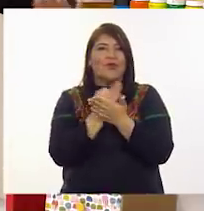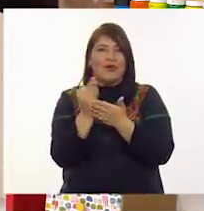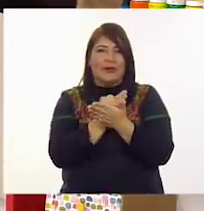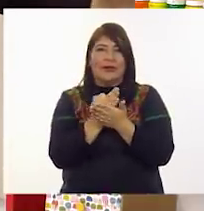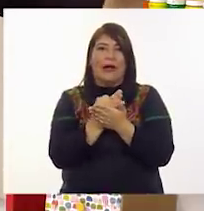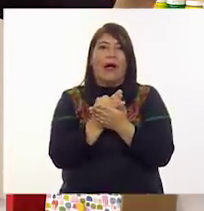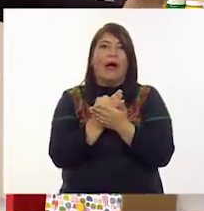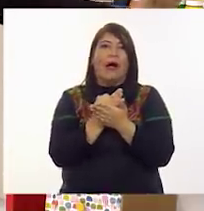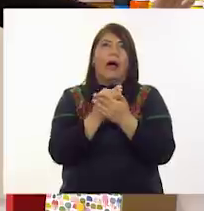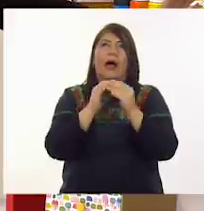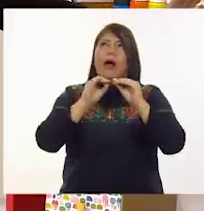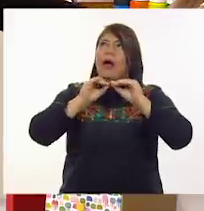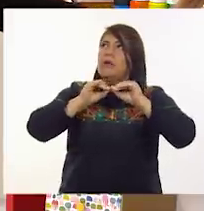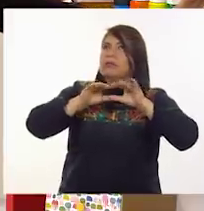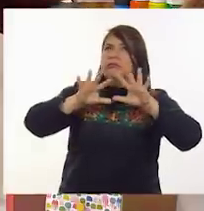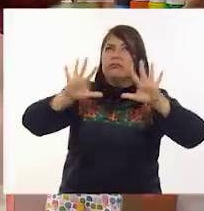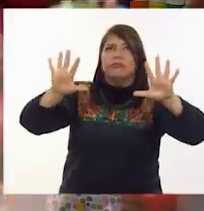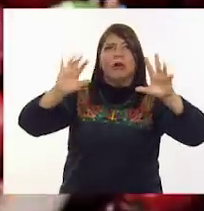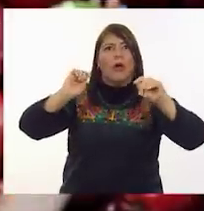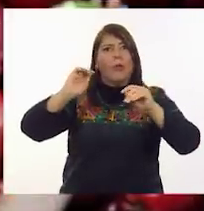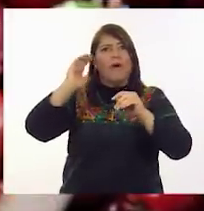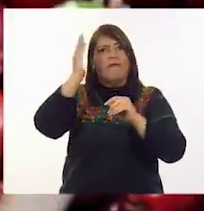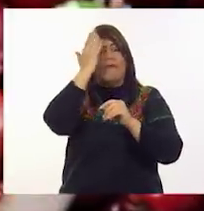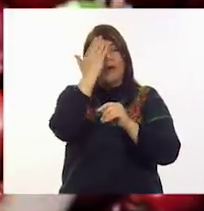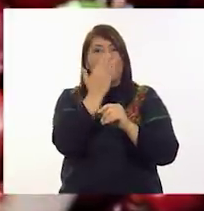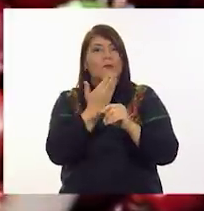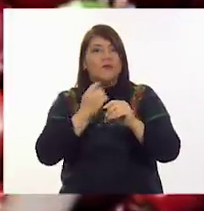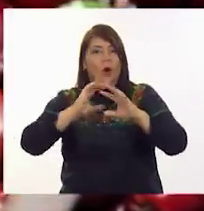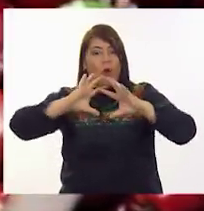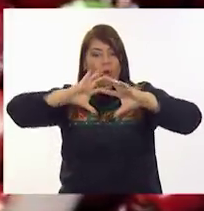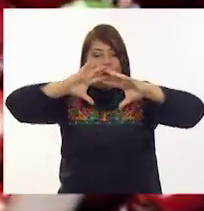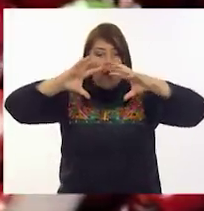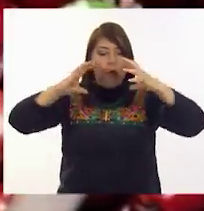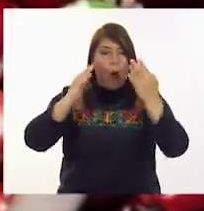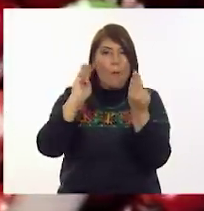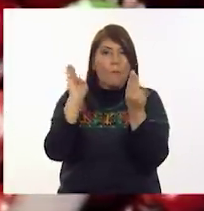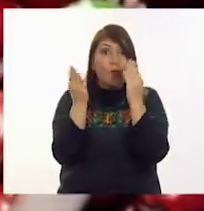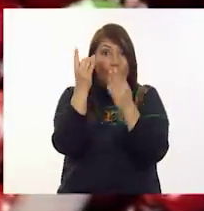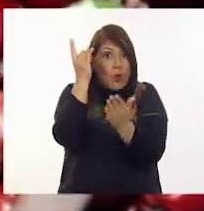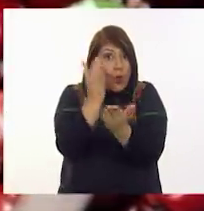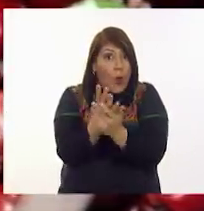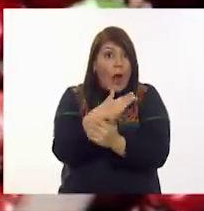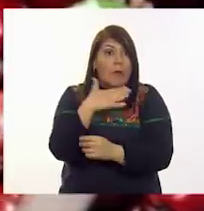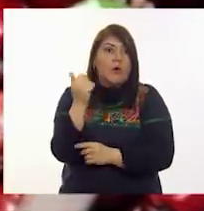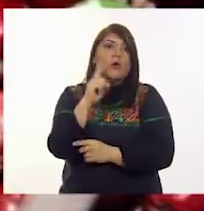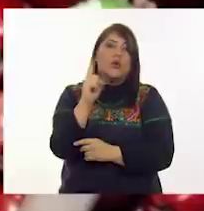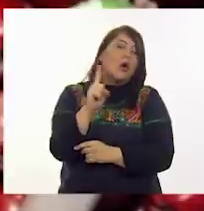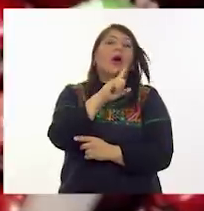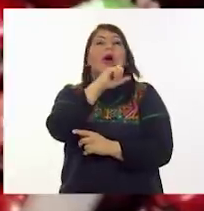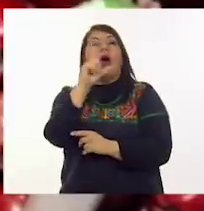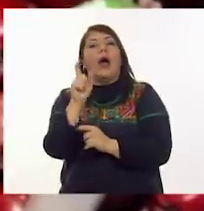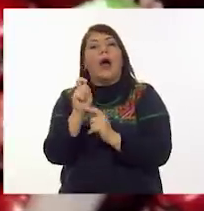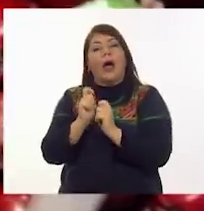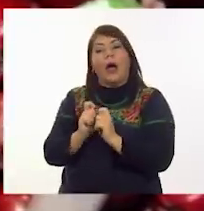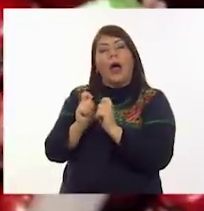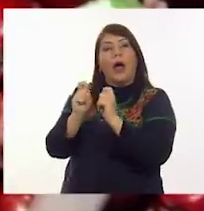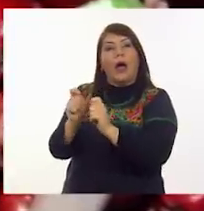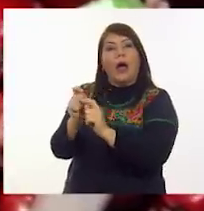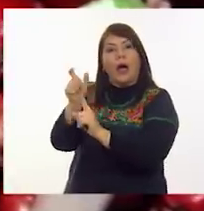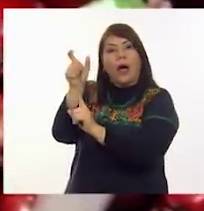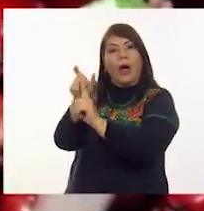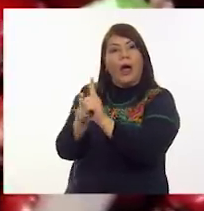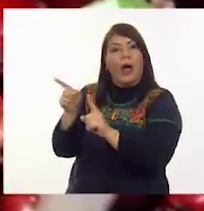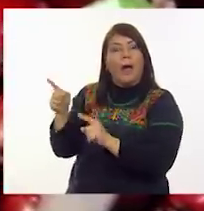fama en todo el mundo, no solo en Berlín. Y después de ese papel, la nombraron